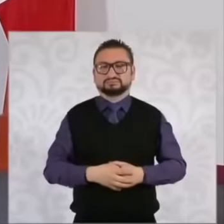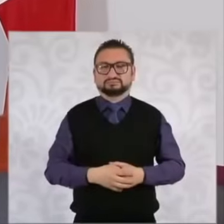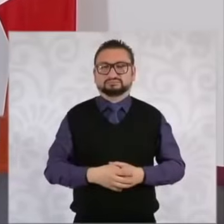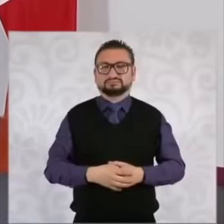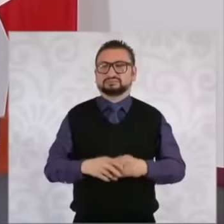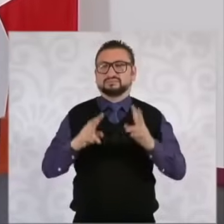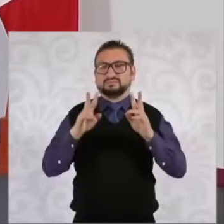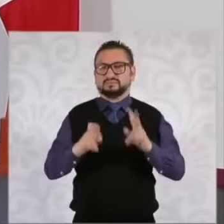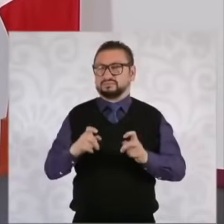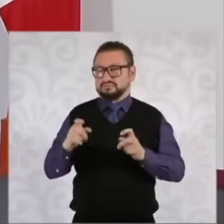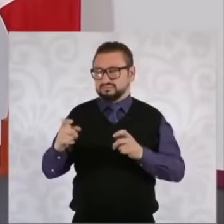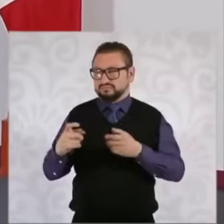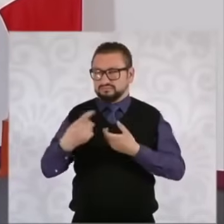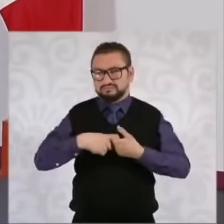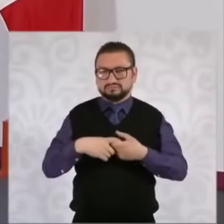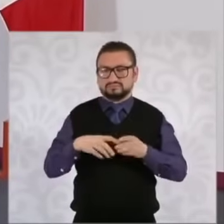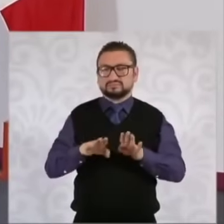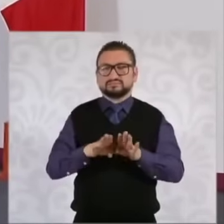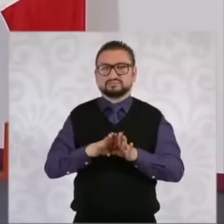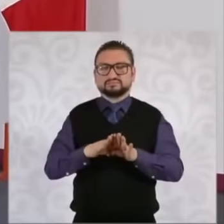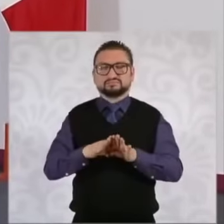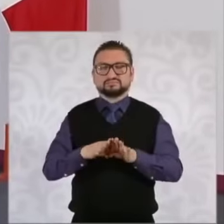de que está involucrado